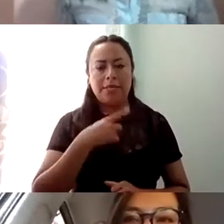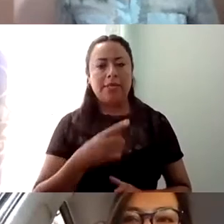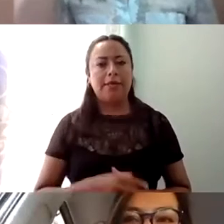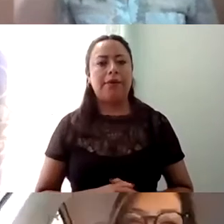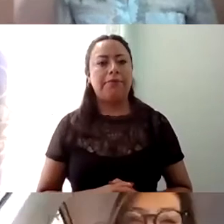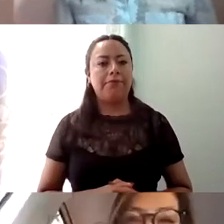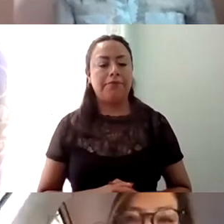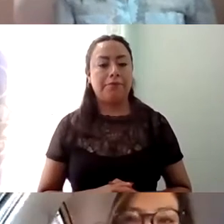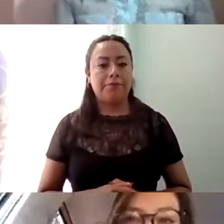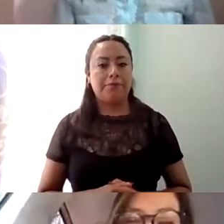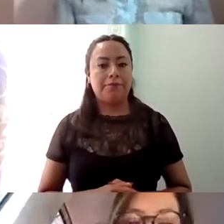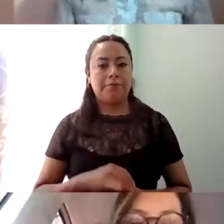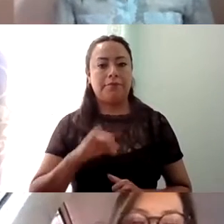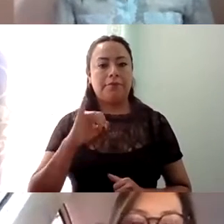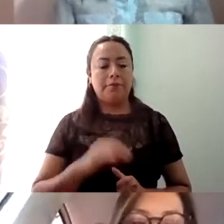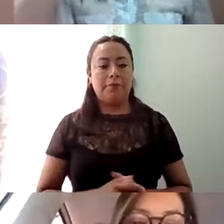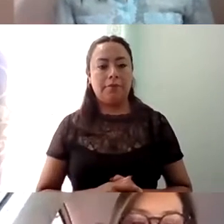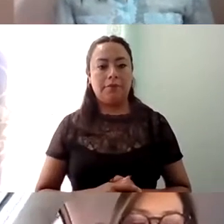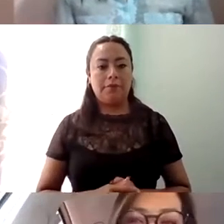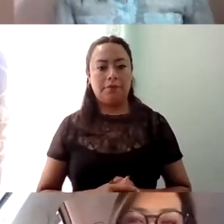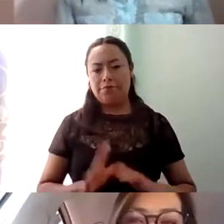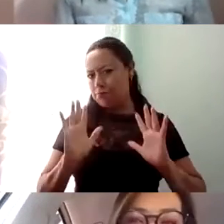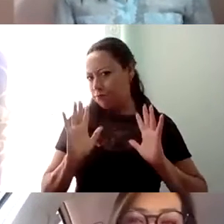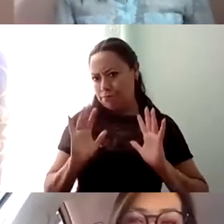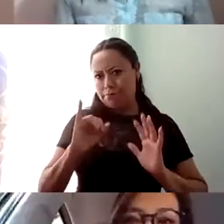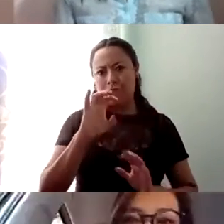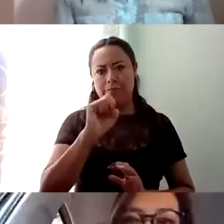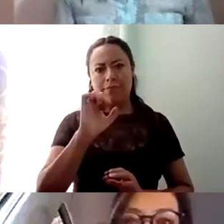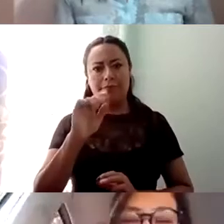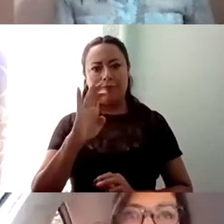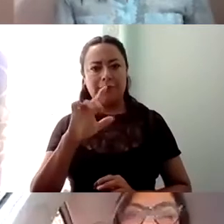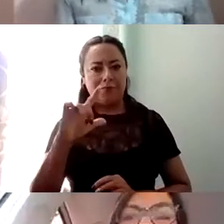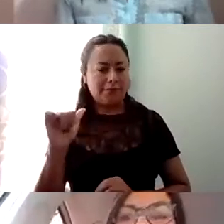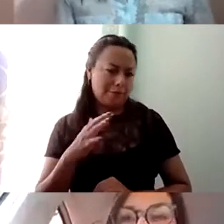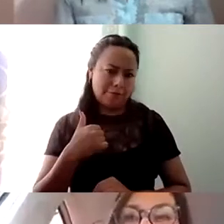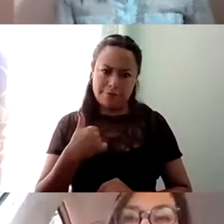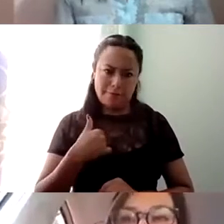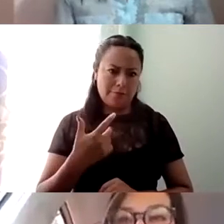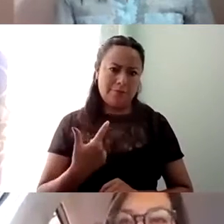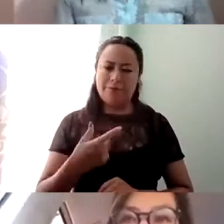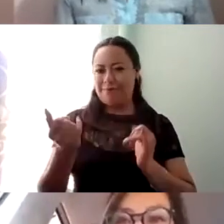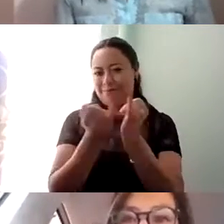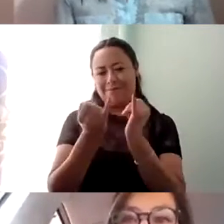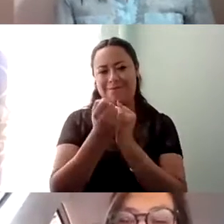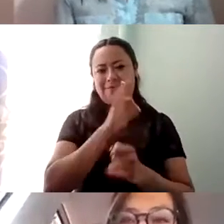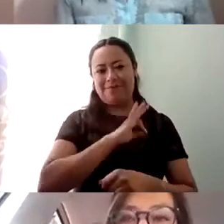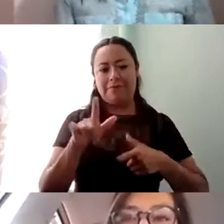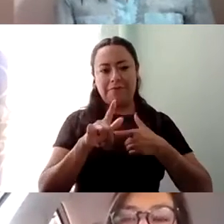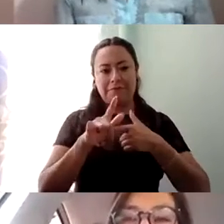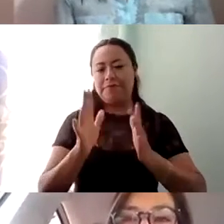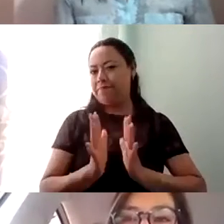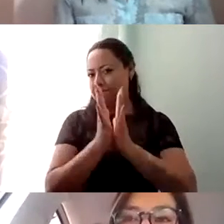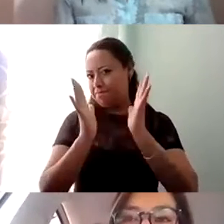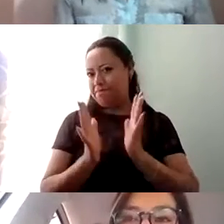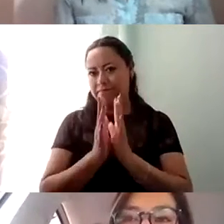Isabela, posibilidad de que ambas yo te cedo el espacio y también puedo participar en la siguiente, sin problema.